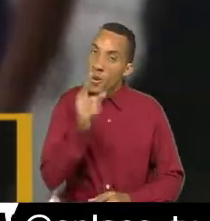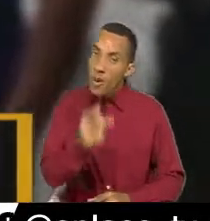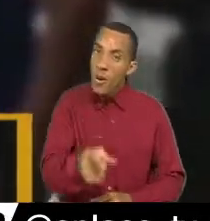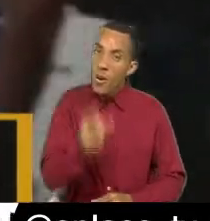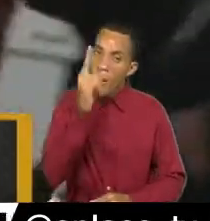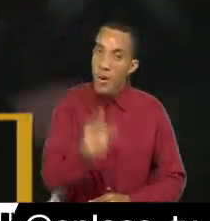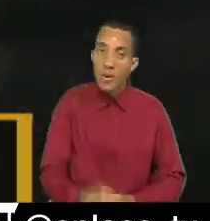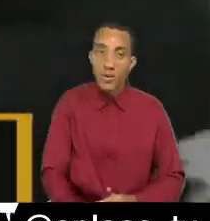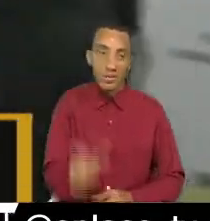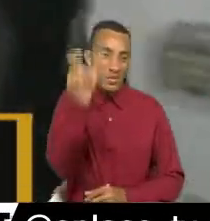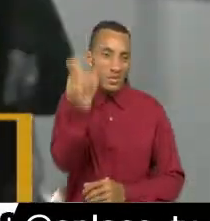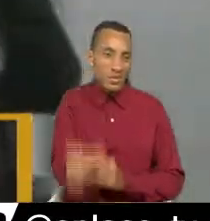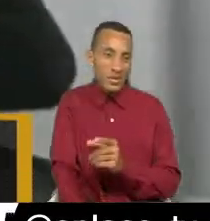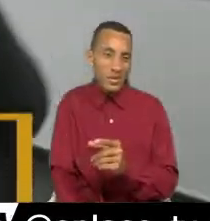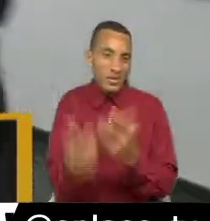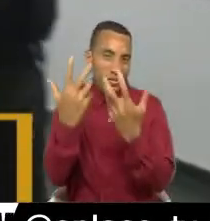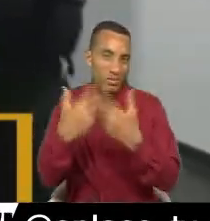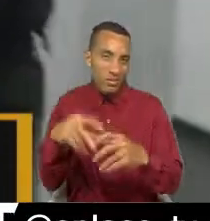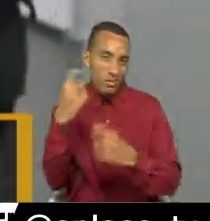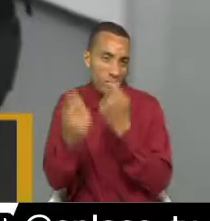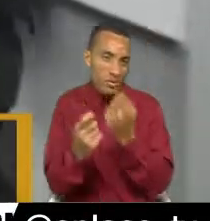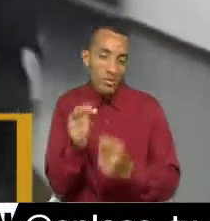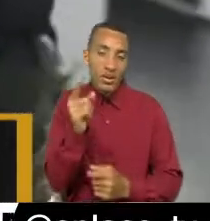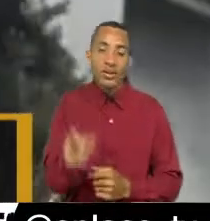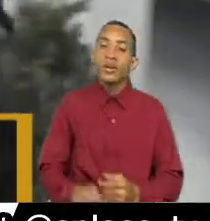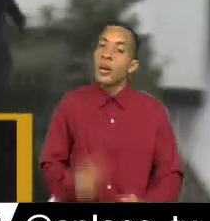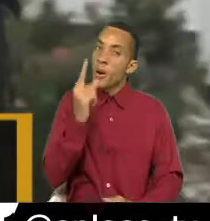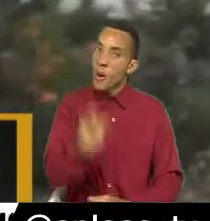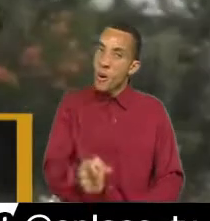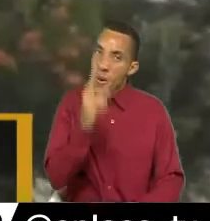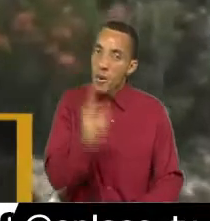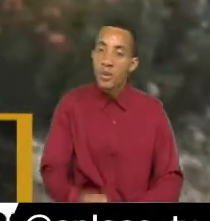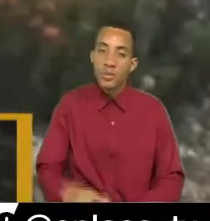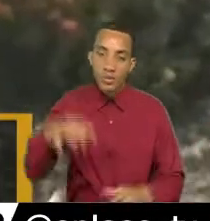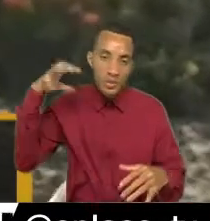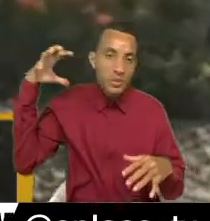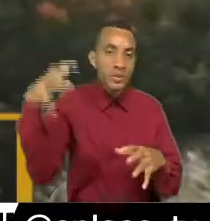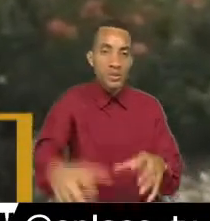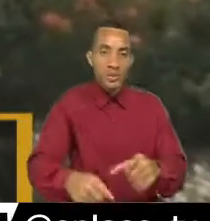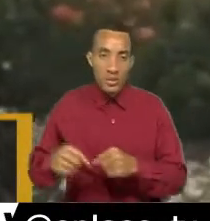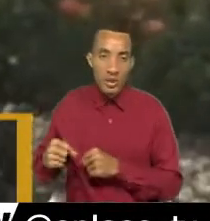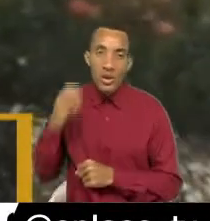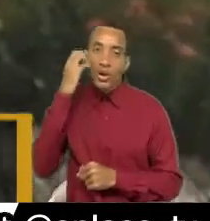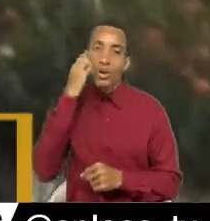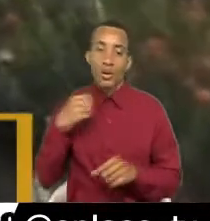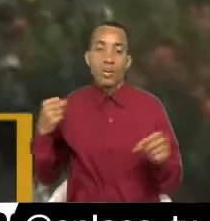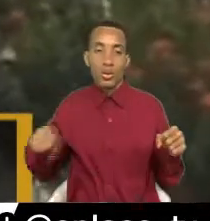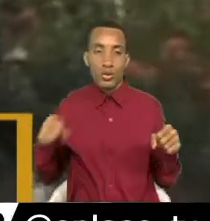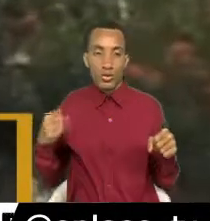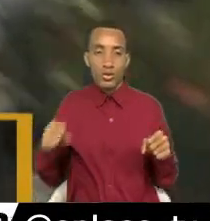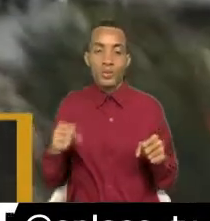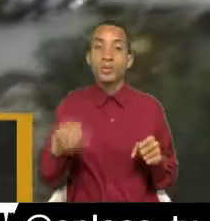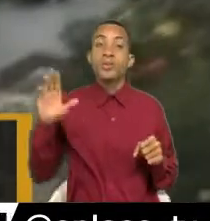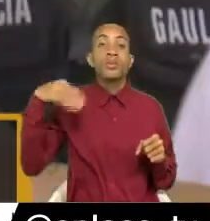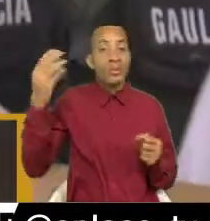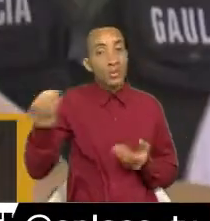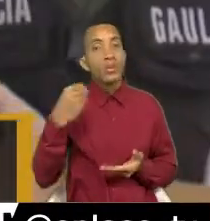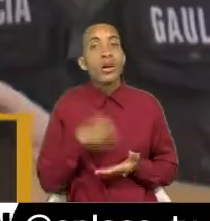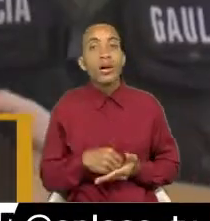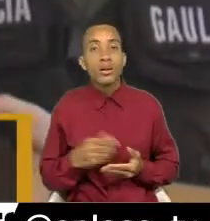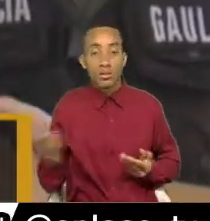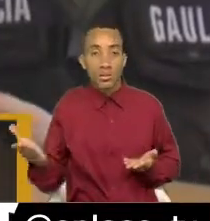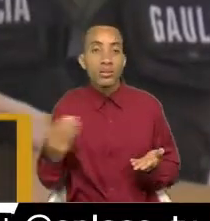de la ciudad. Los capturados, al parecer, le hurtaron una motocicleta a la víctima y luego le exigían una alta suma de dinero para poder devolverla. Se